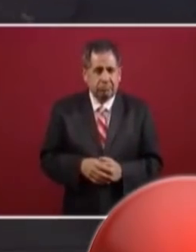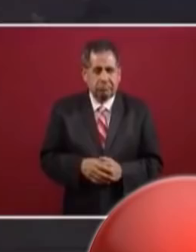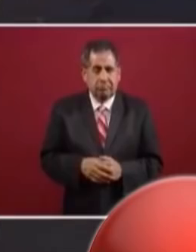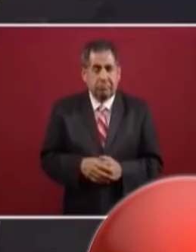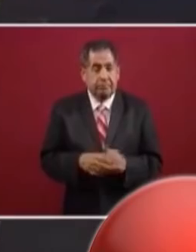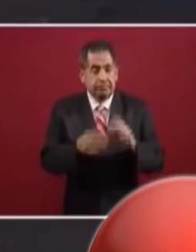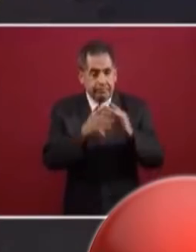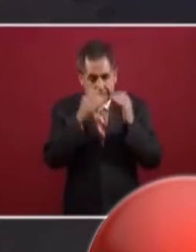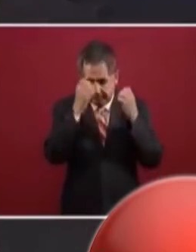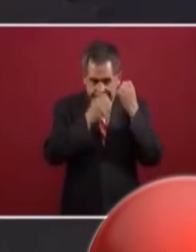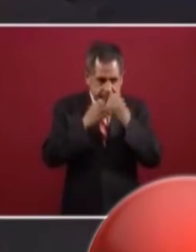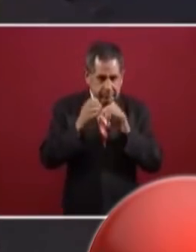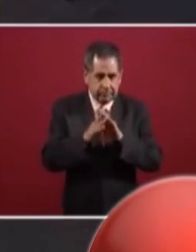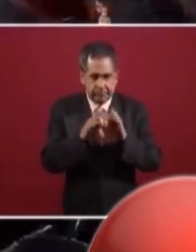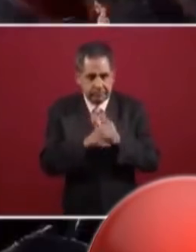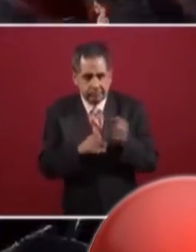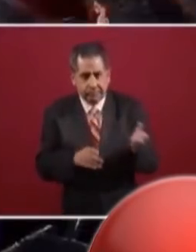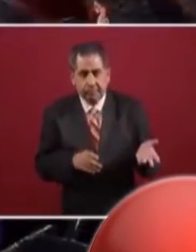una evaluación.